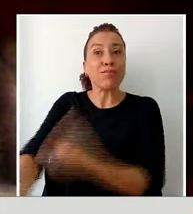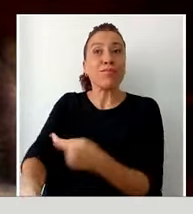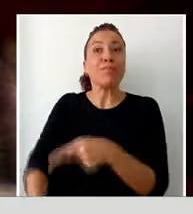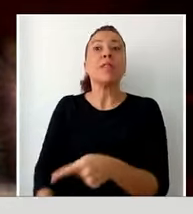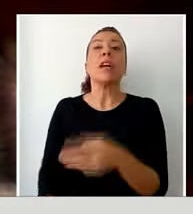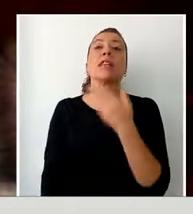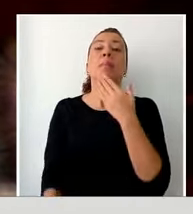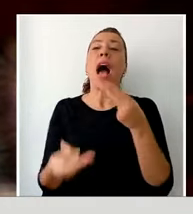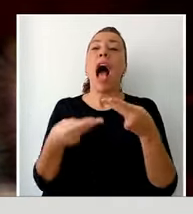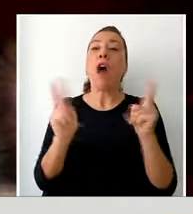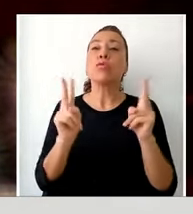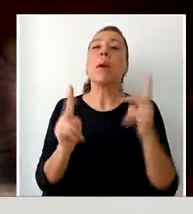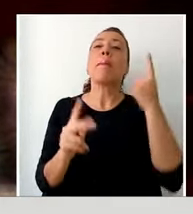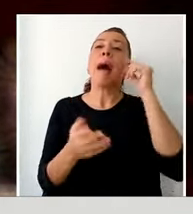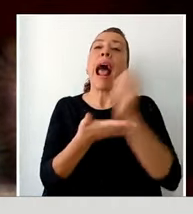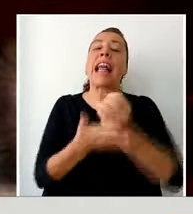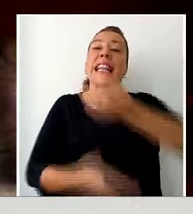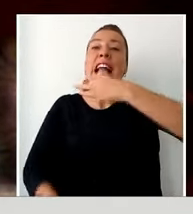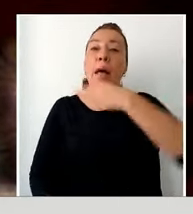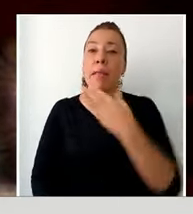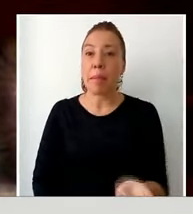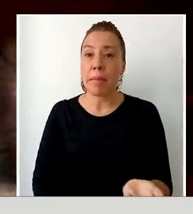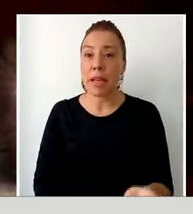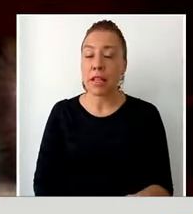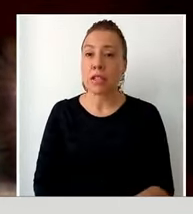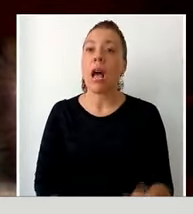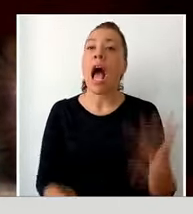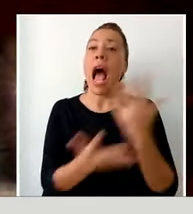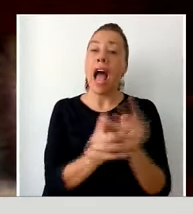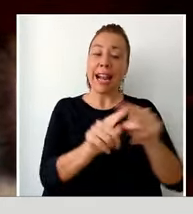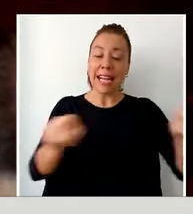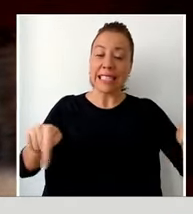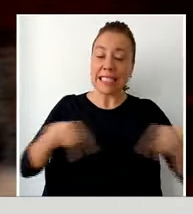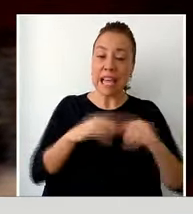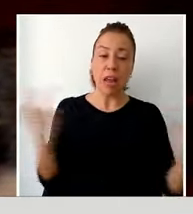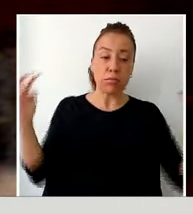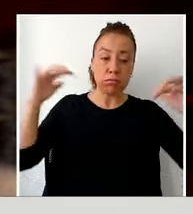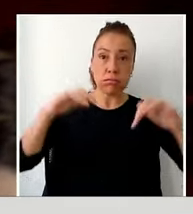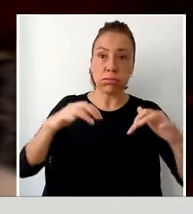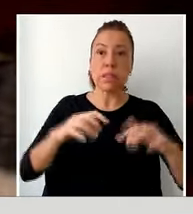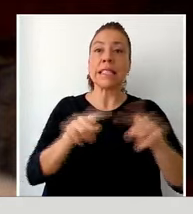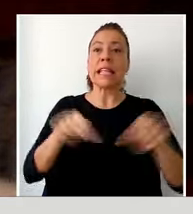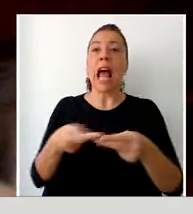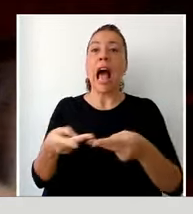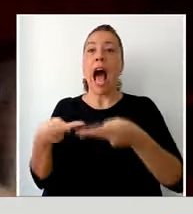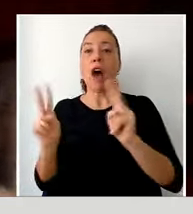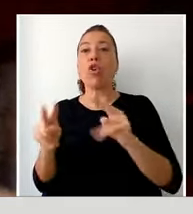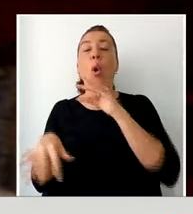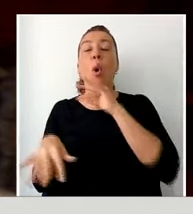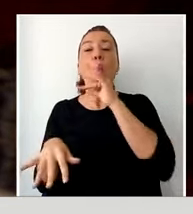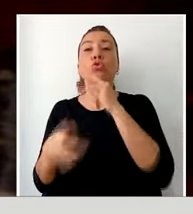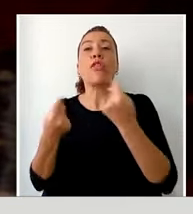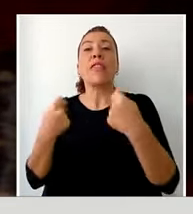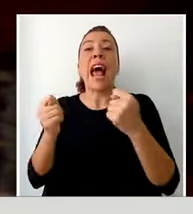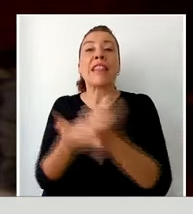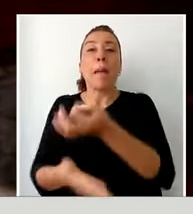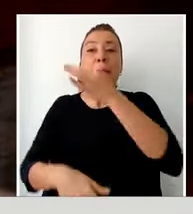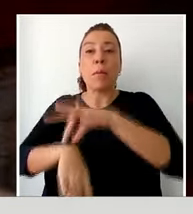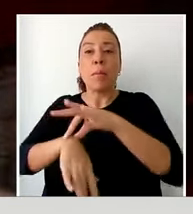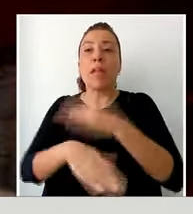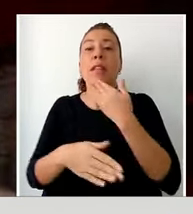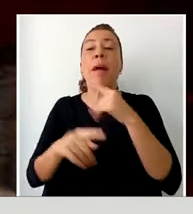terapéutico se compondrá de una sala de audiencias una sala de autorizaciones de uso terapéutico y una sala revisora